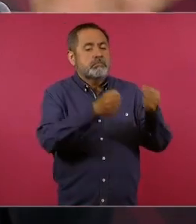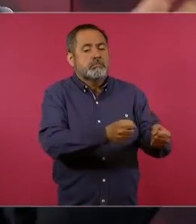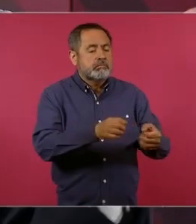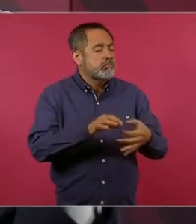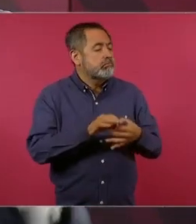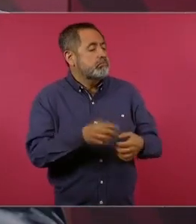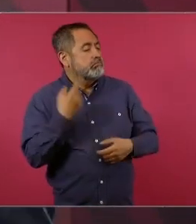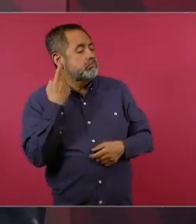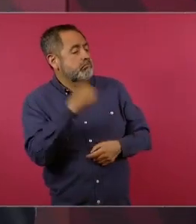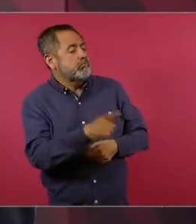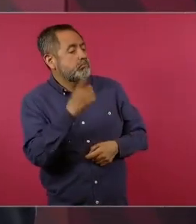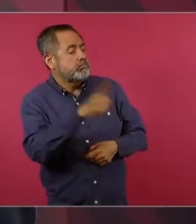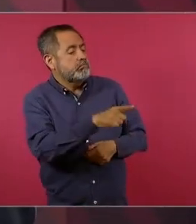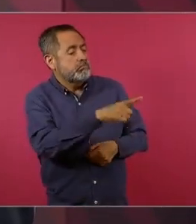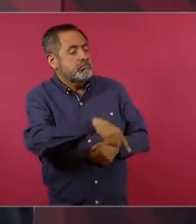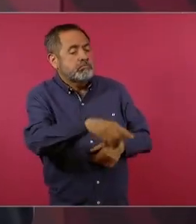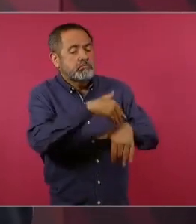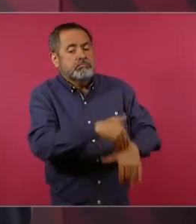Siempre.